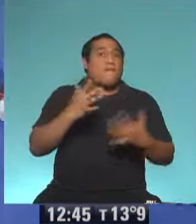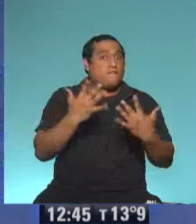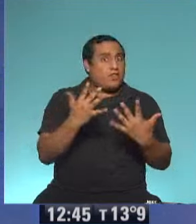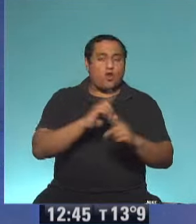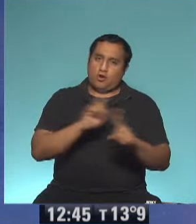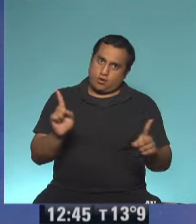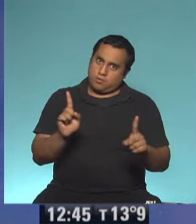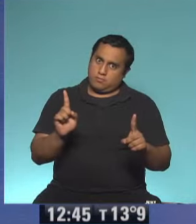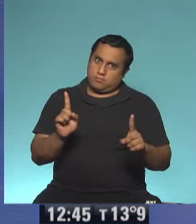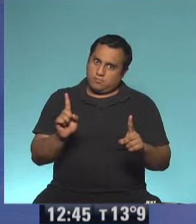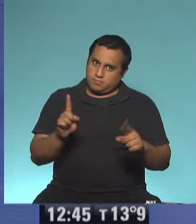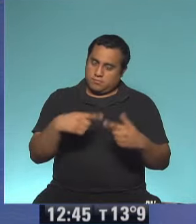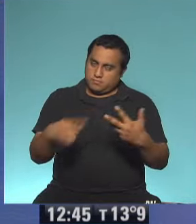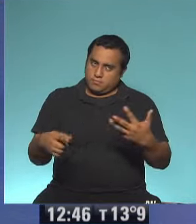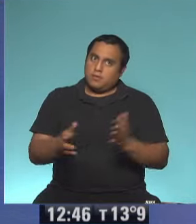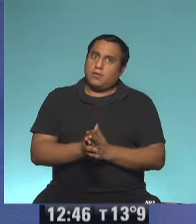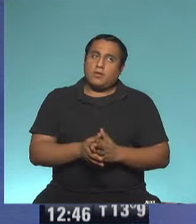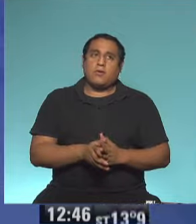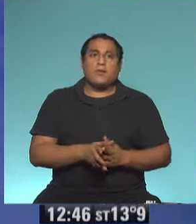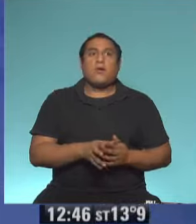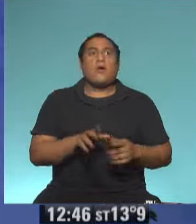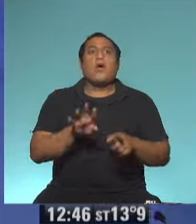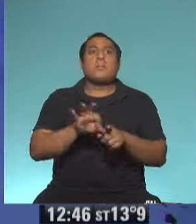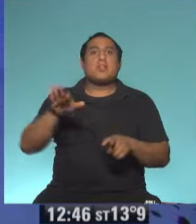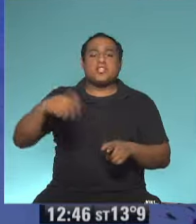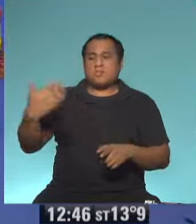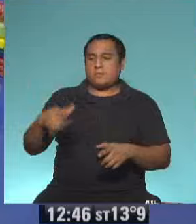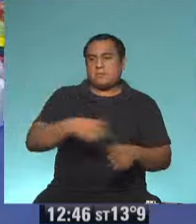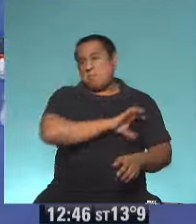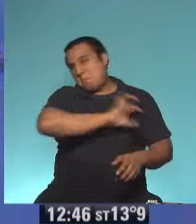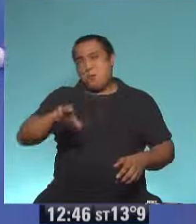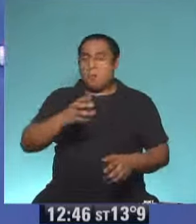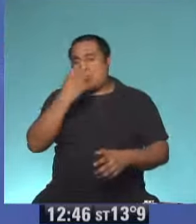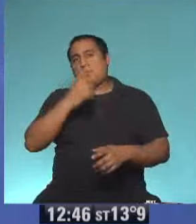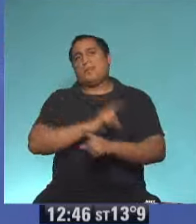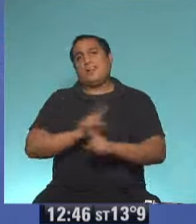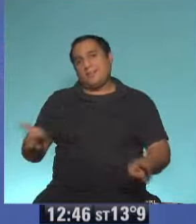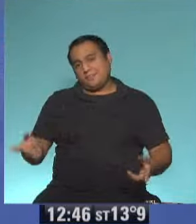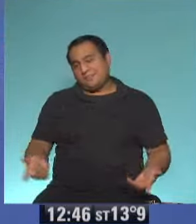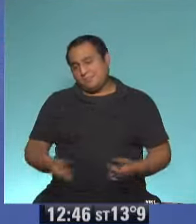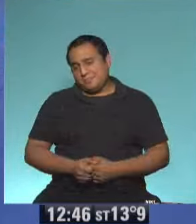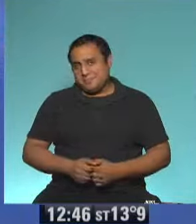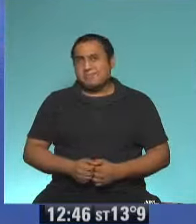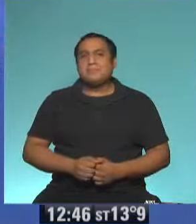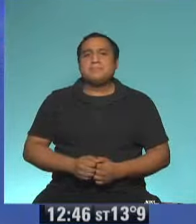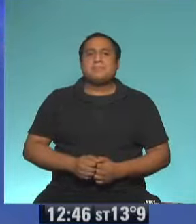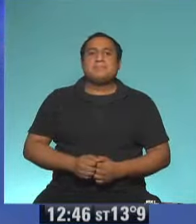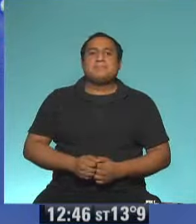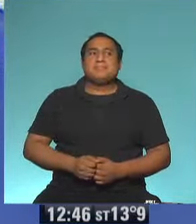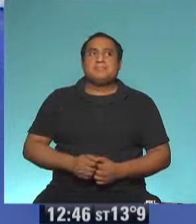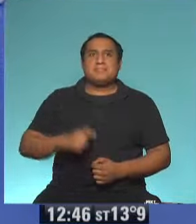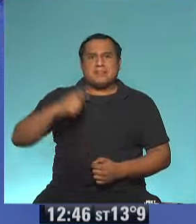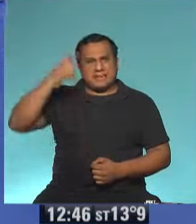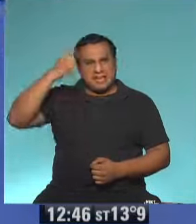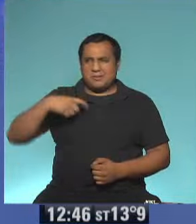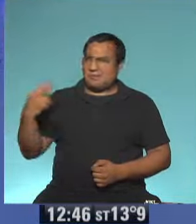por favor. Claro. Ni el hermanito más chico tampoco. Tampoco. Bien. Para nada. Bueno, vamos a empezar en casa. Sí. Carolina en me mira como diciendo,